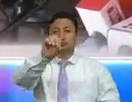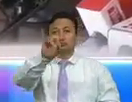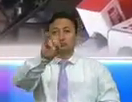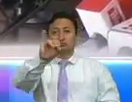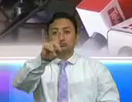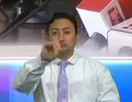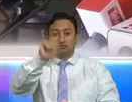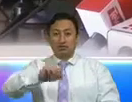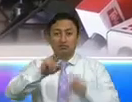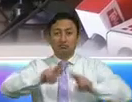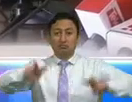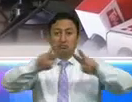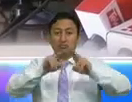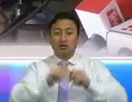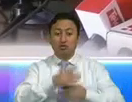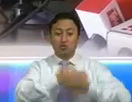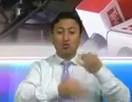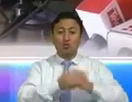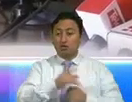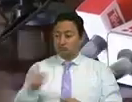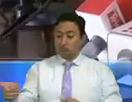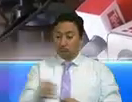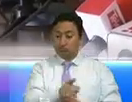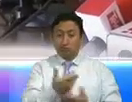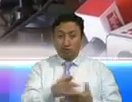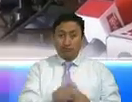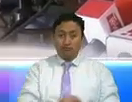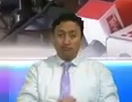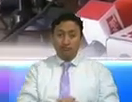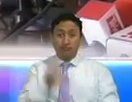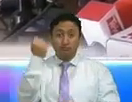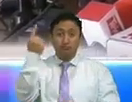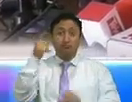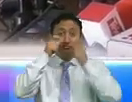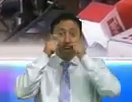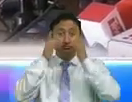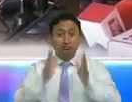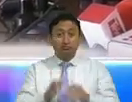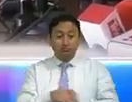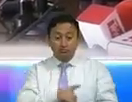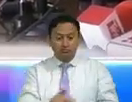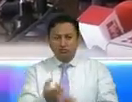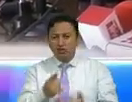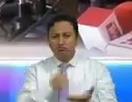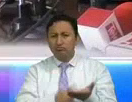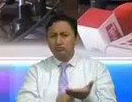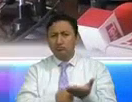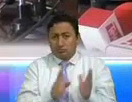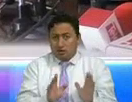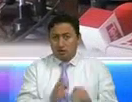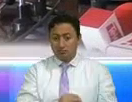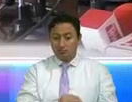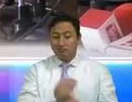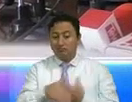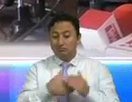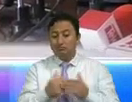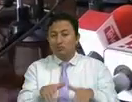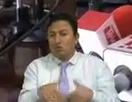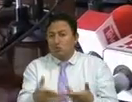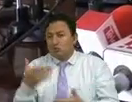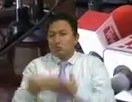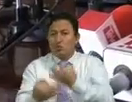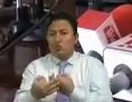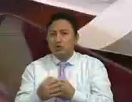valor lo que el juez le ordenó el 27 de febrero entendemos que la fiscalía hará el análisis del caso y establecerá las condiciones de